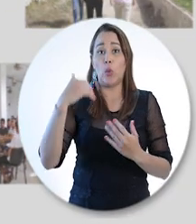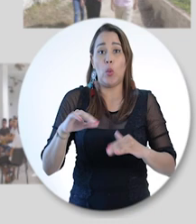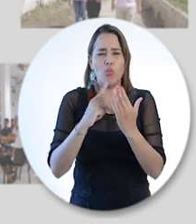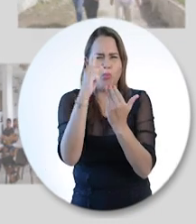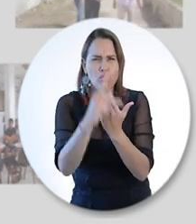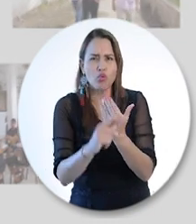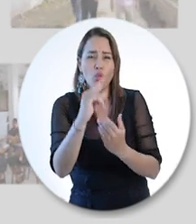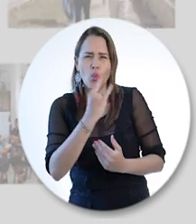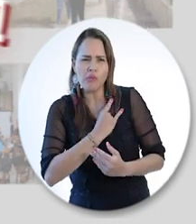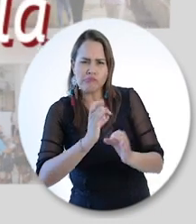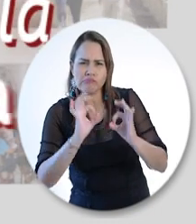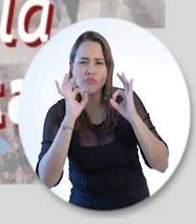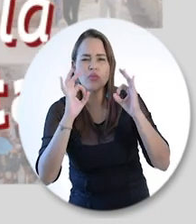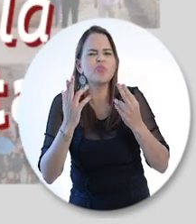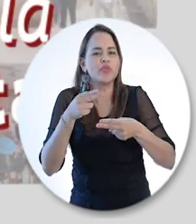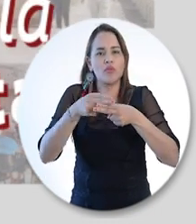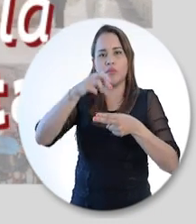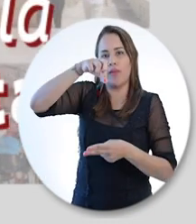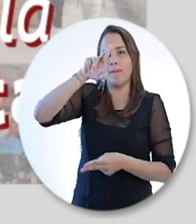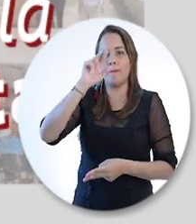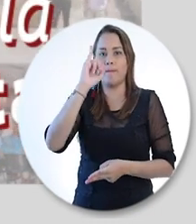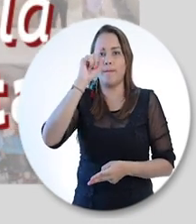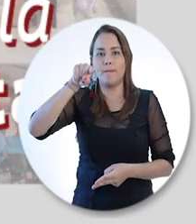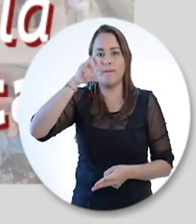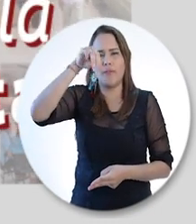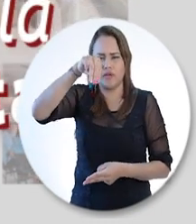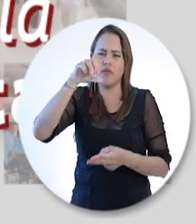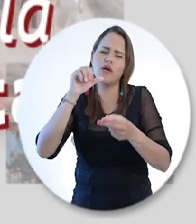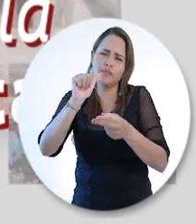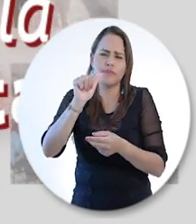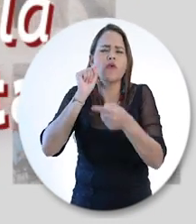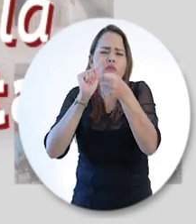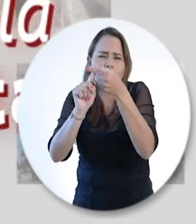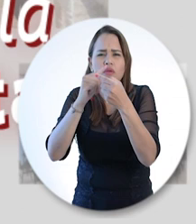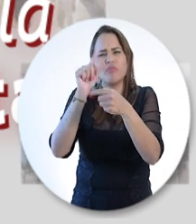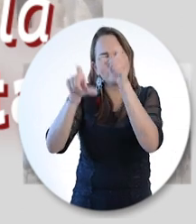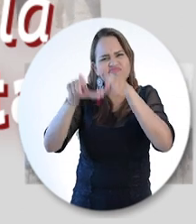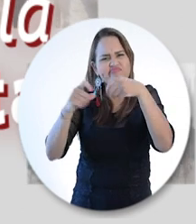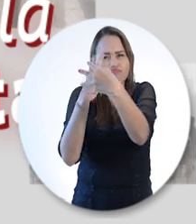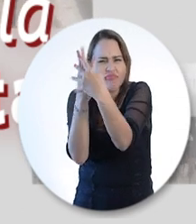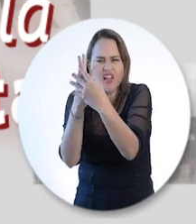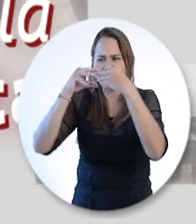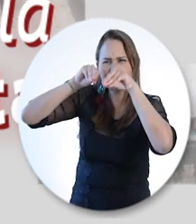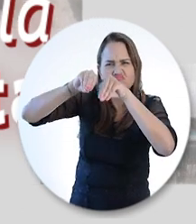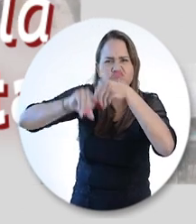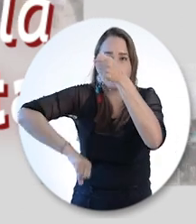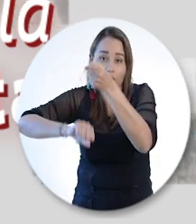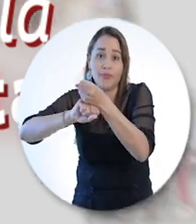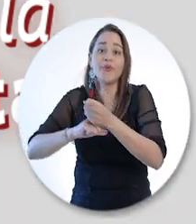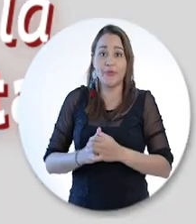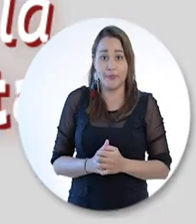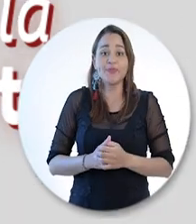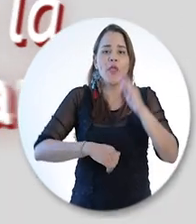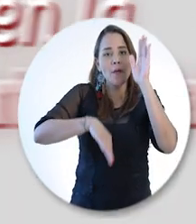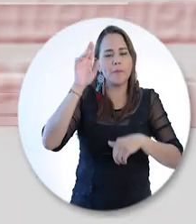se ha proporcionado distintos acompañamientos a la prisión de Santa Marta. Igualmente, la universidad aportó al mejoramiento del